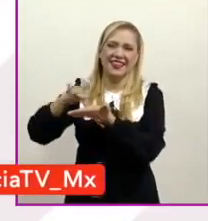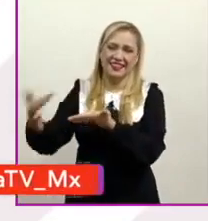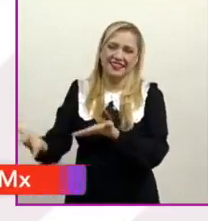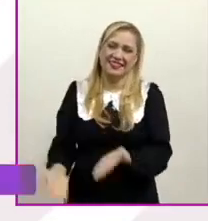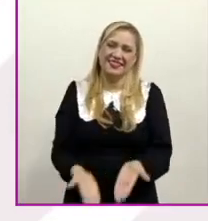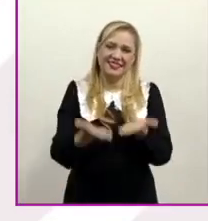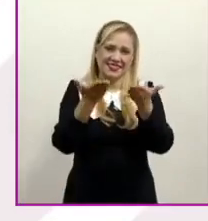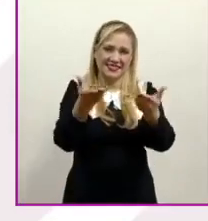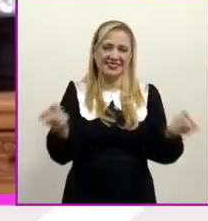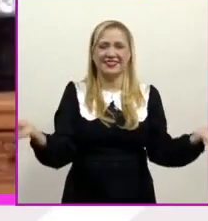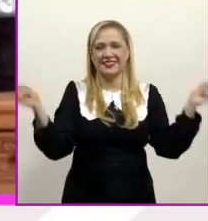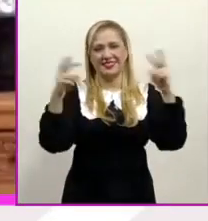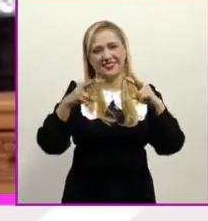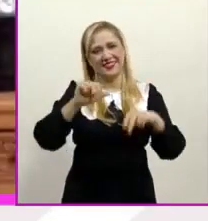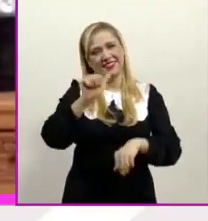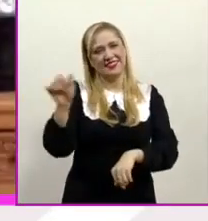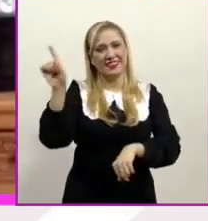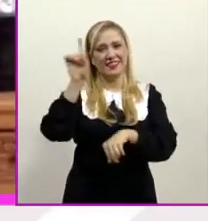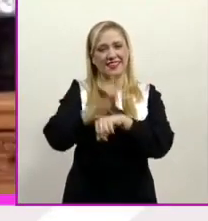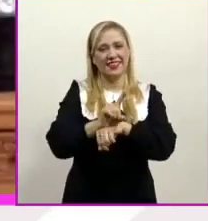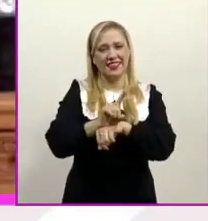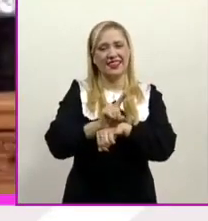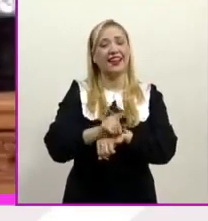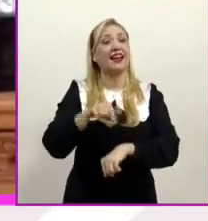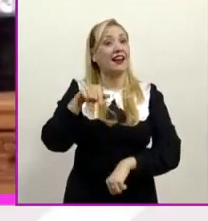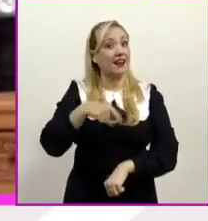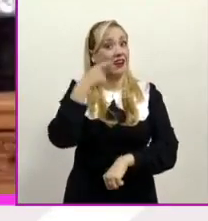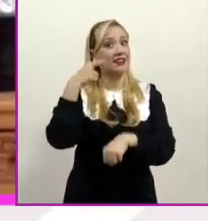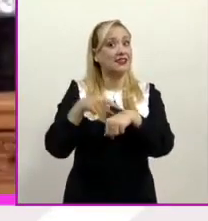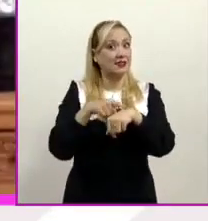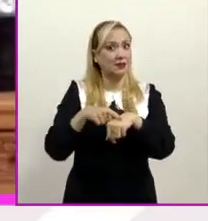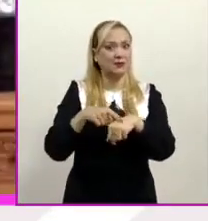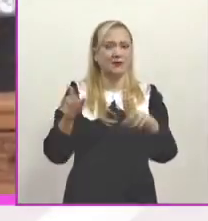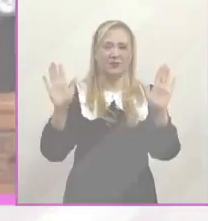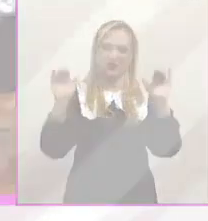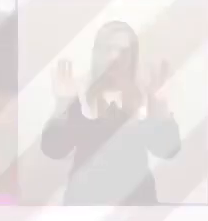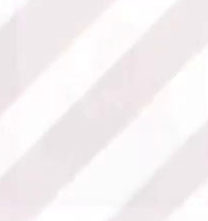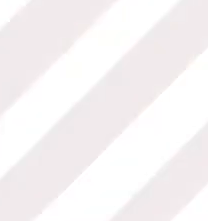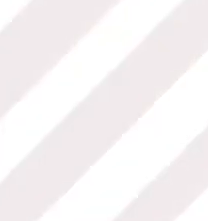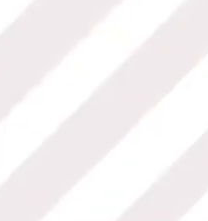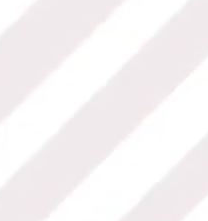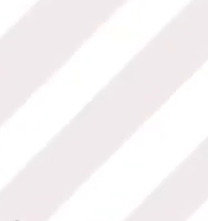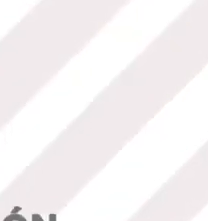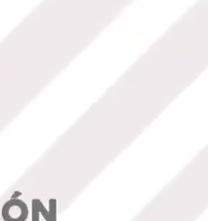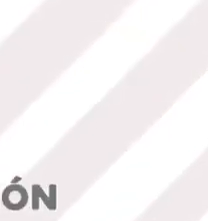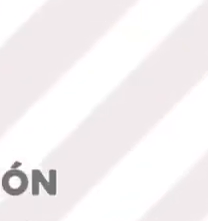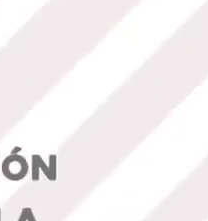Diverso. Estamos hablando sobre racismo porque el racismo existe y hay que hablar de ello. Nos vemos a la próxima.